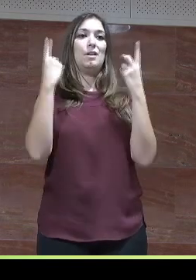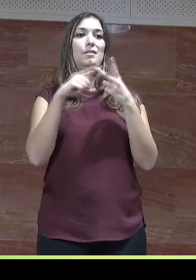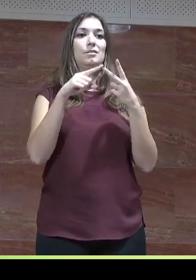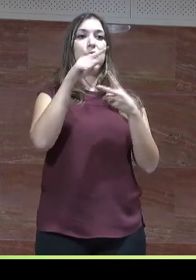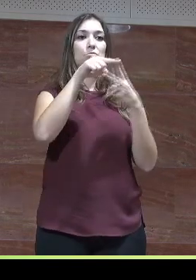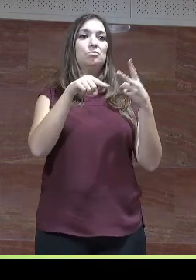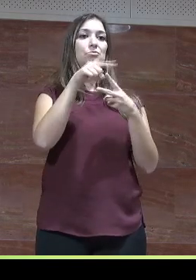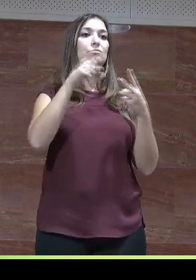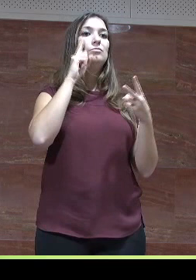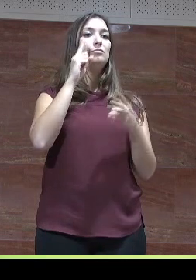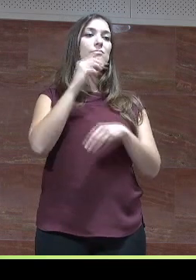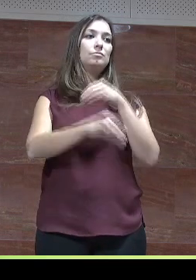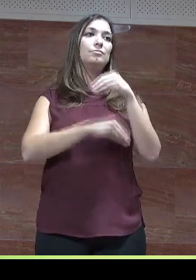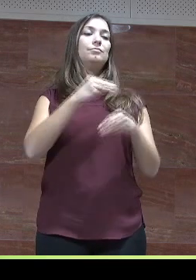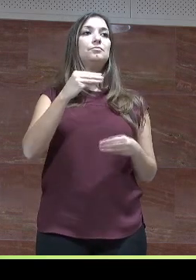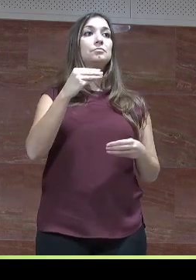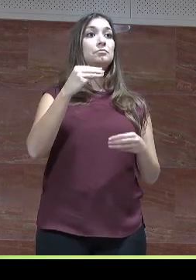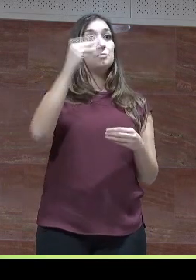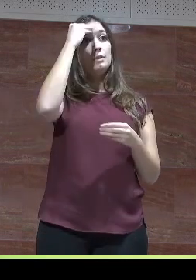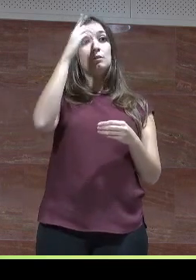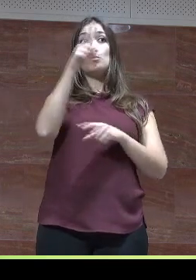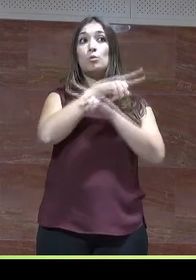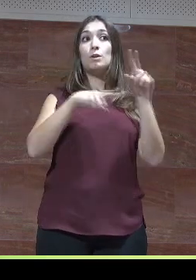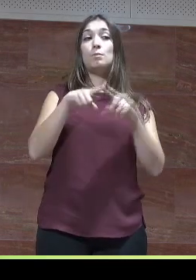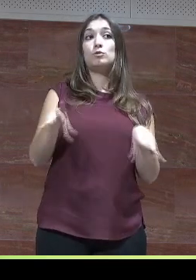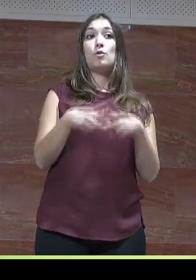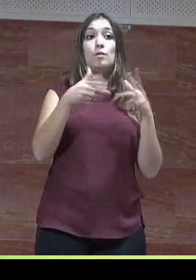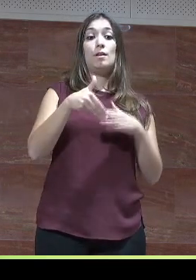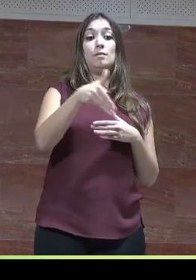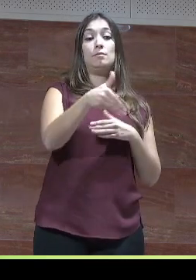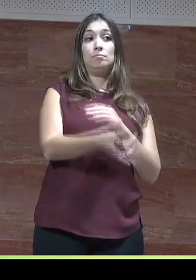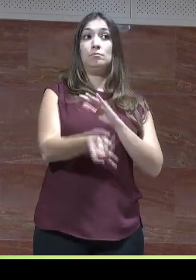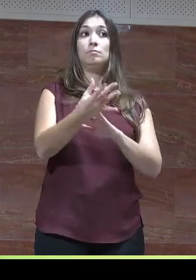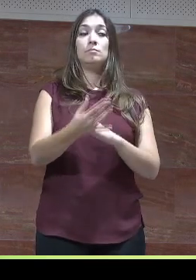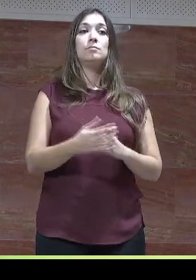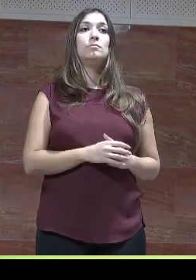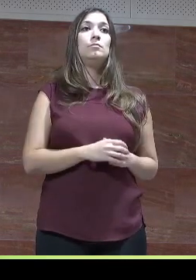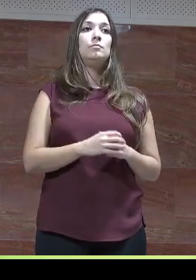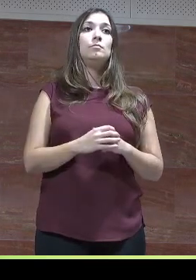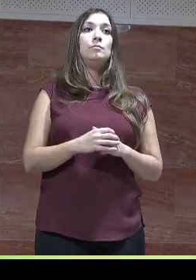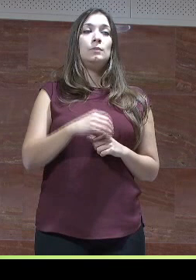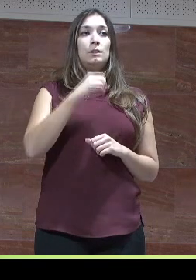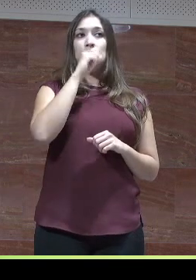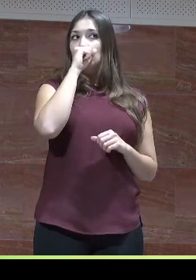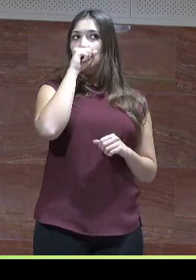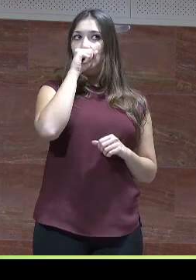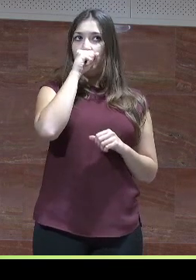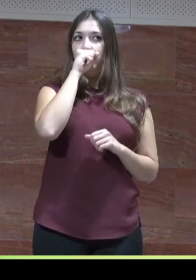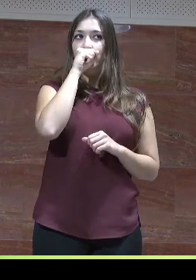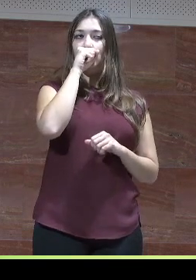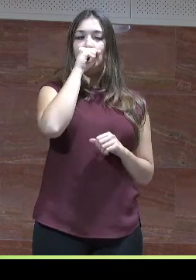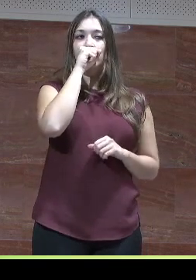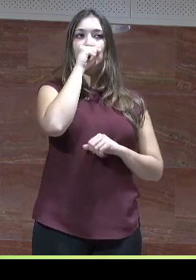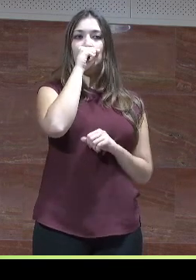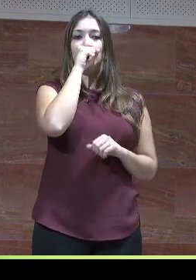han planteado también que este es un problema social al que nos enfrentamos y que no va a tardar mucho en llegar. Eso va a definir bastante ese modelo